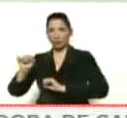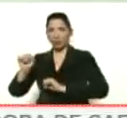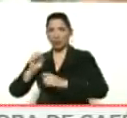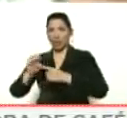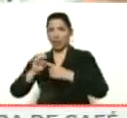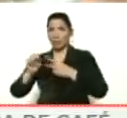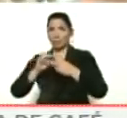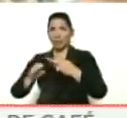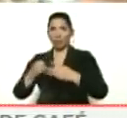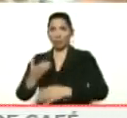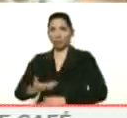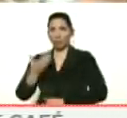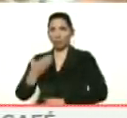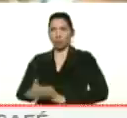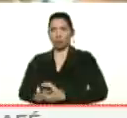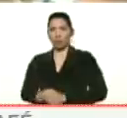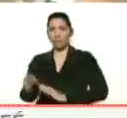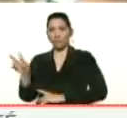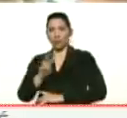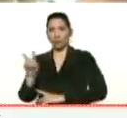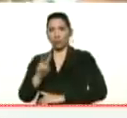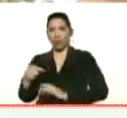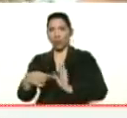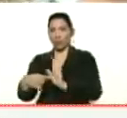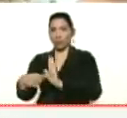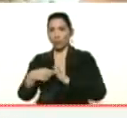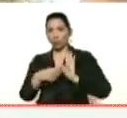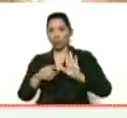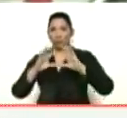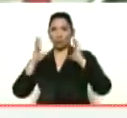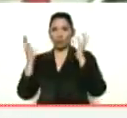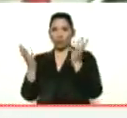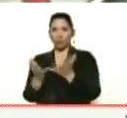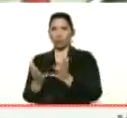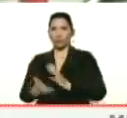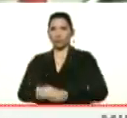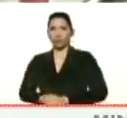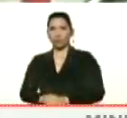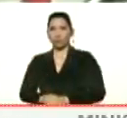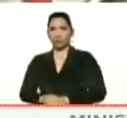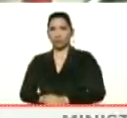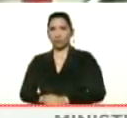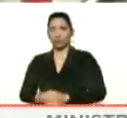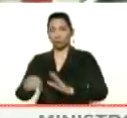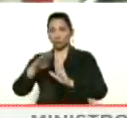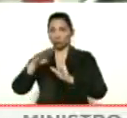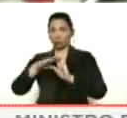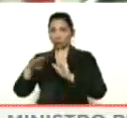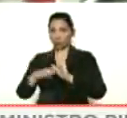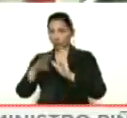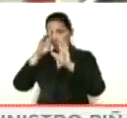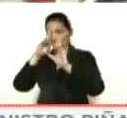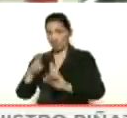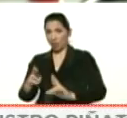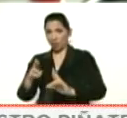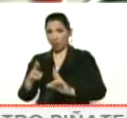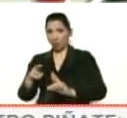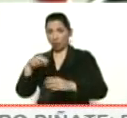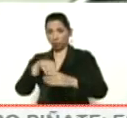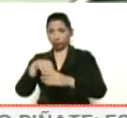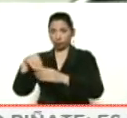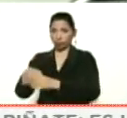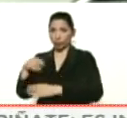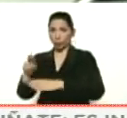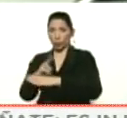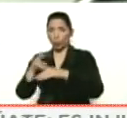elemento fundamental y Venezuela está demostrando al mundo que el cumplimiento de la cuarentena y el uso del tapabocas, es